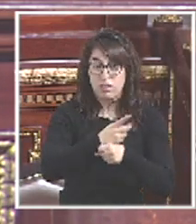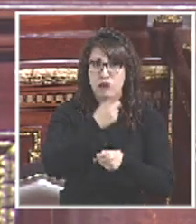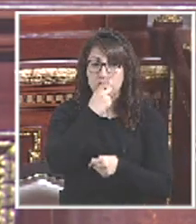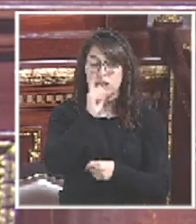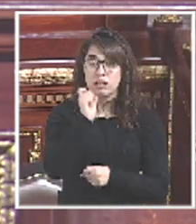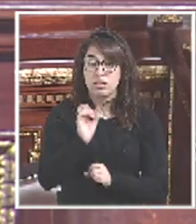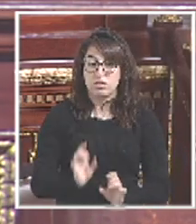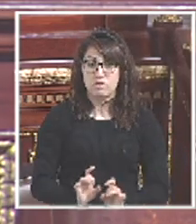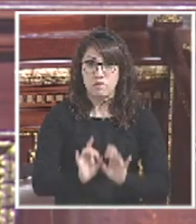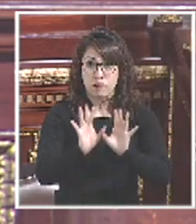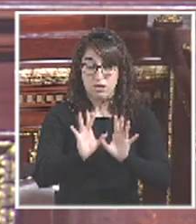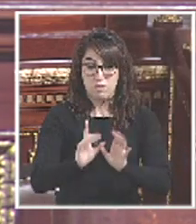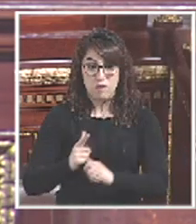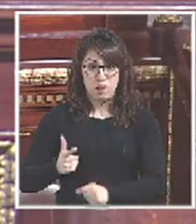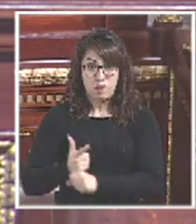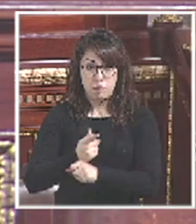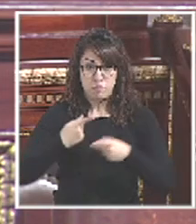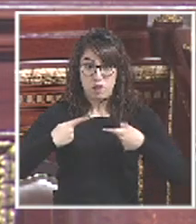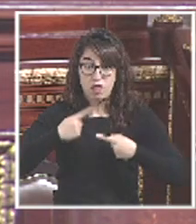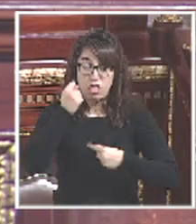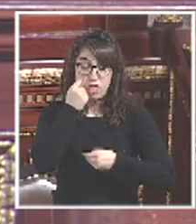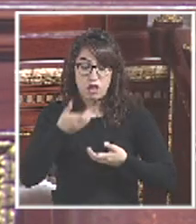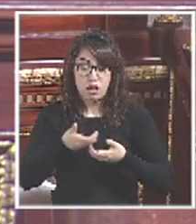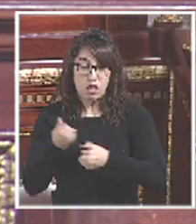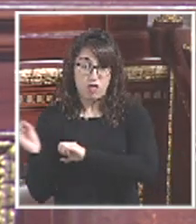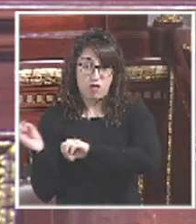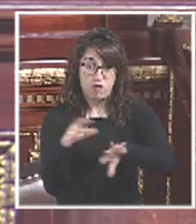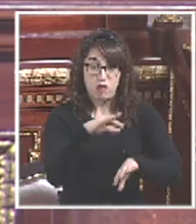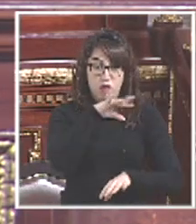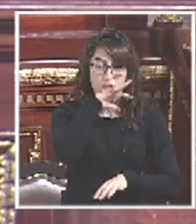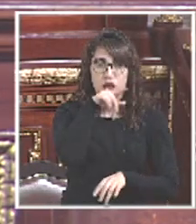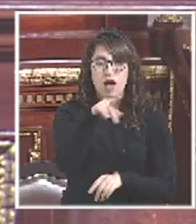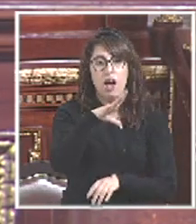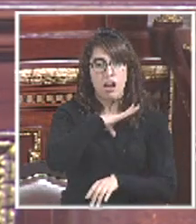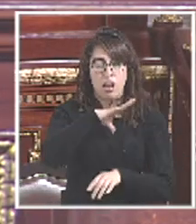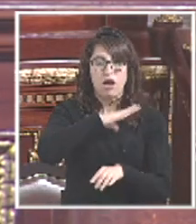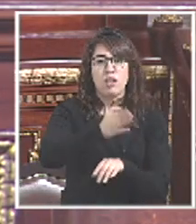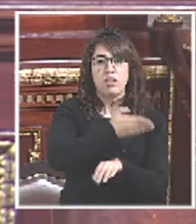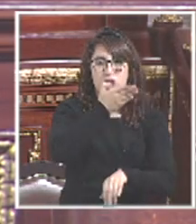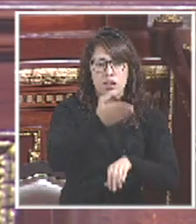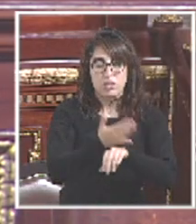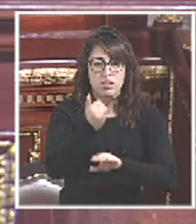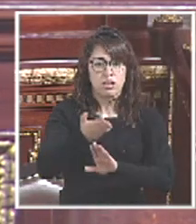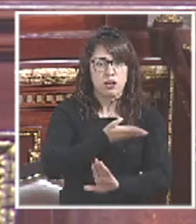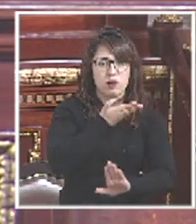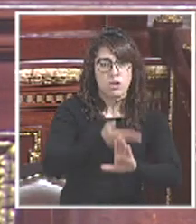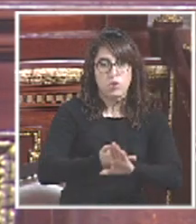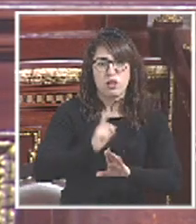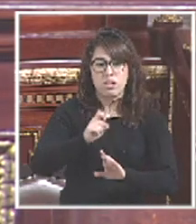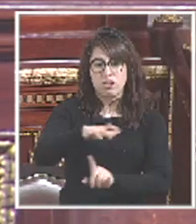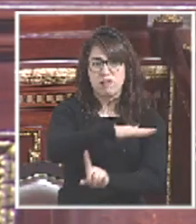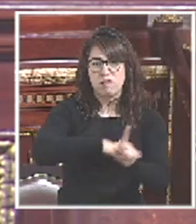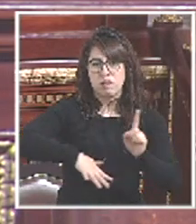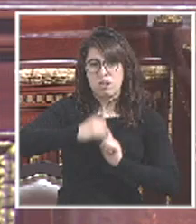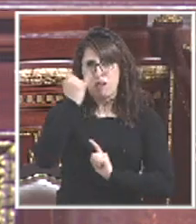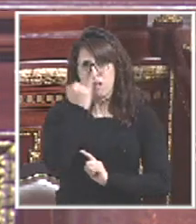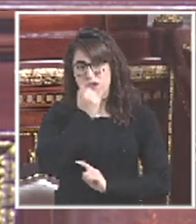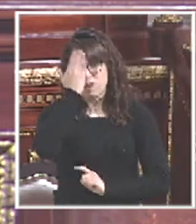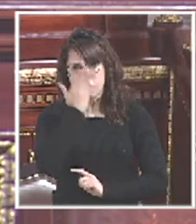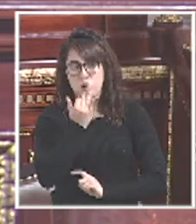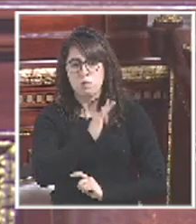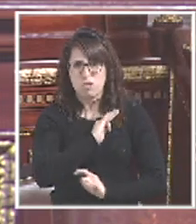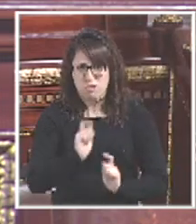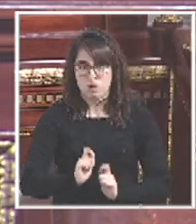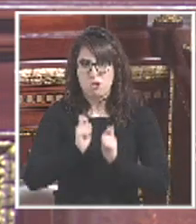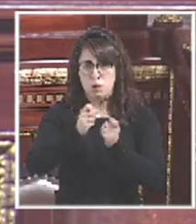basura en la vía pública es considerada como una infracción en contra del entorno urbano de la ciudad y se castiga con multas